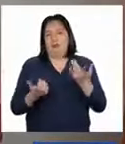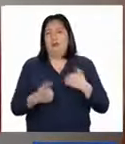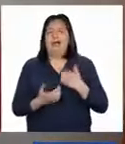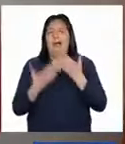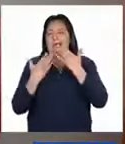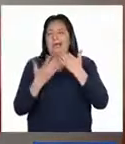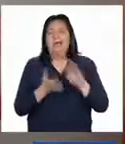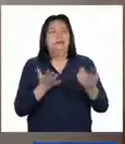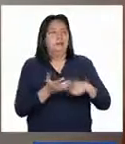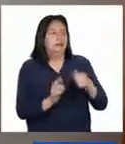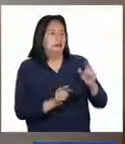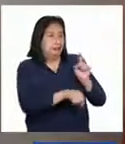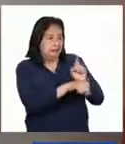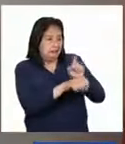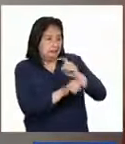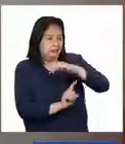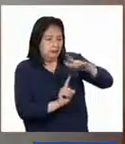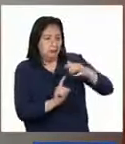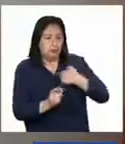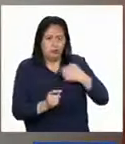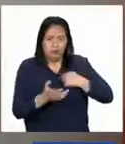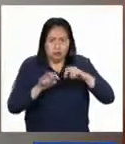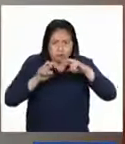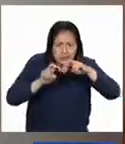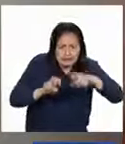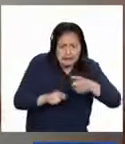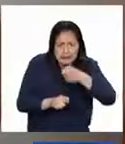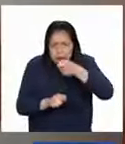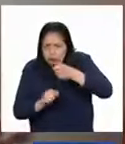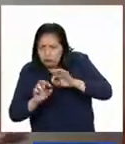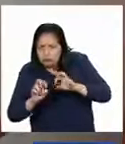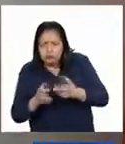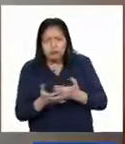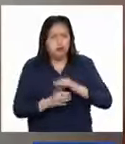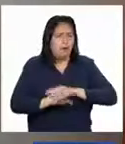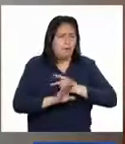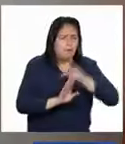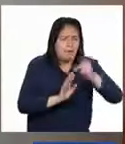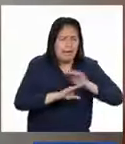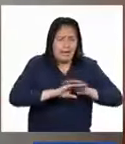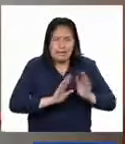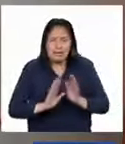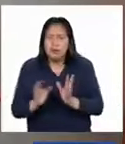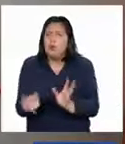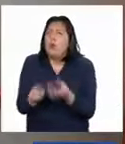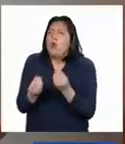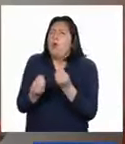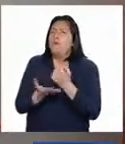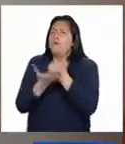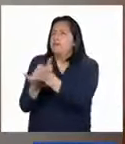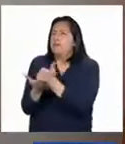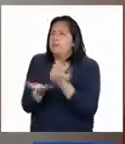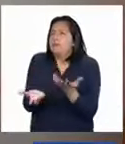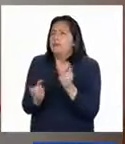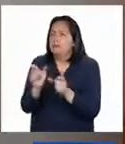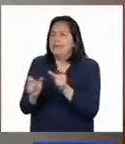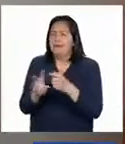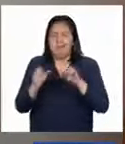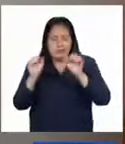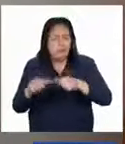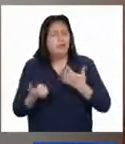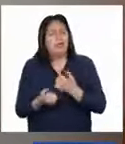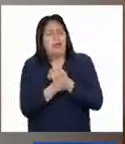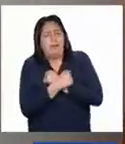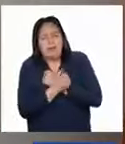a la educación ambiental, contribuyo investigando y realizando planes sobre cómo ayudar a las personas a que